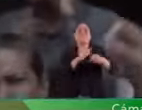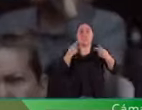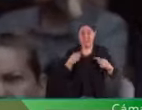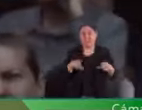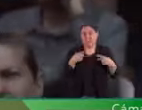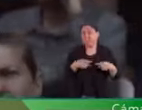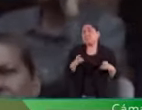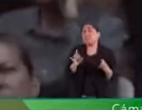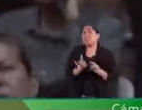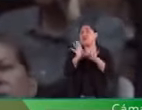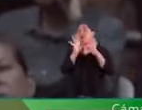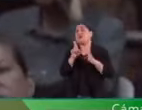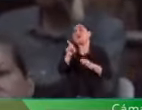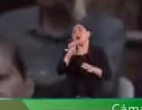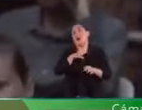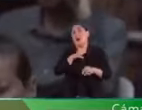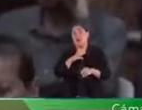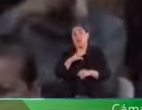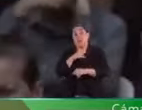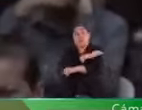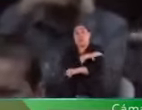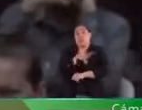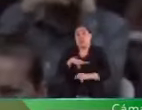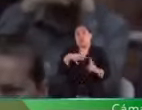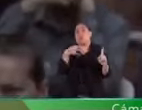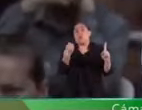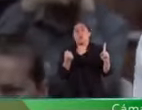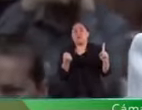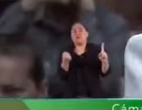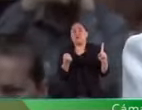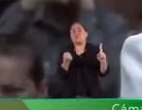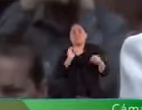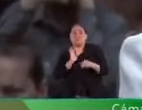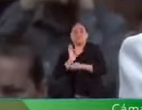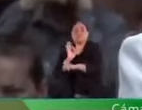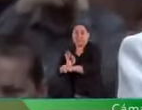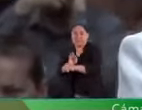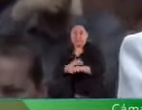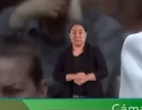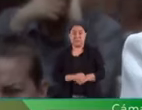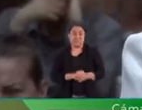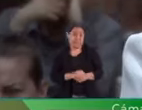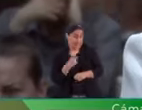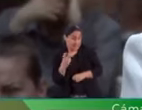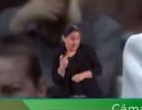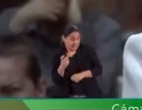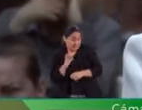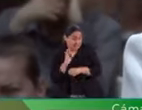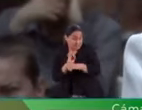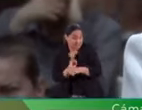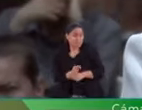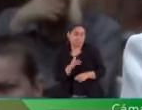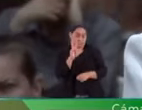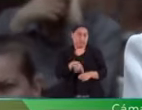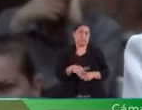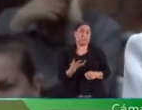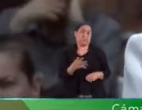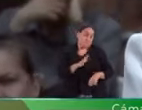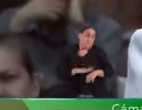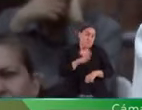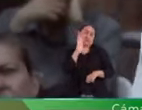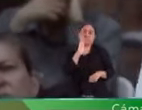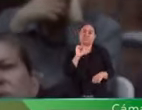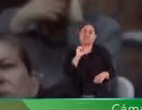abusos del poder. Y eso, sobre todo esto último, es lo que más molesta a